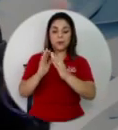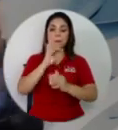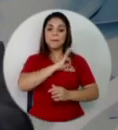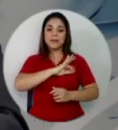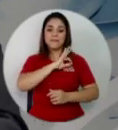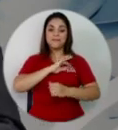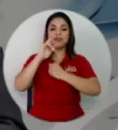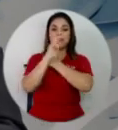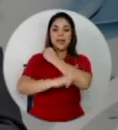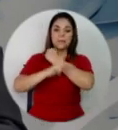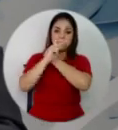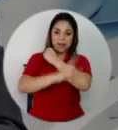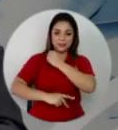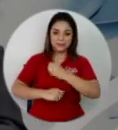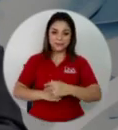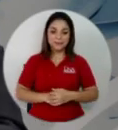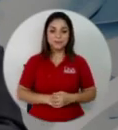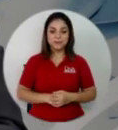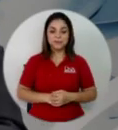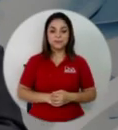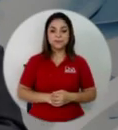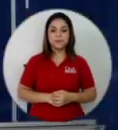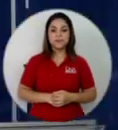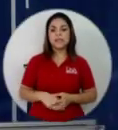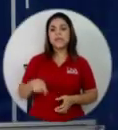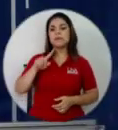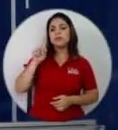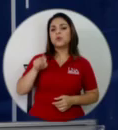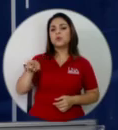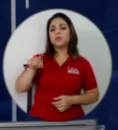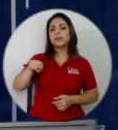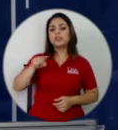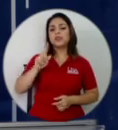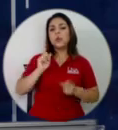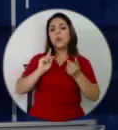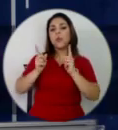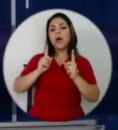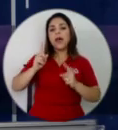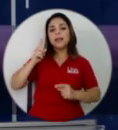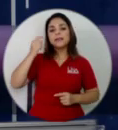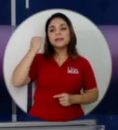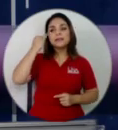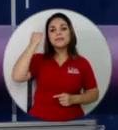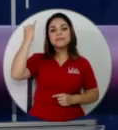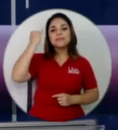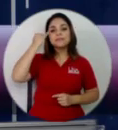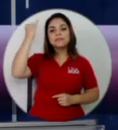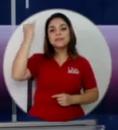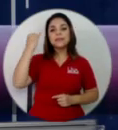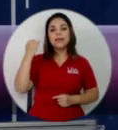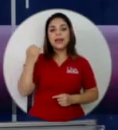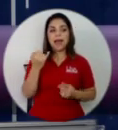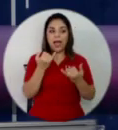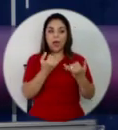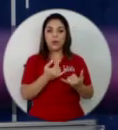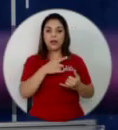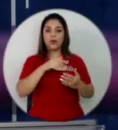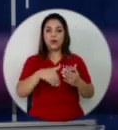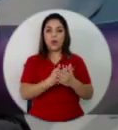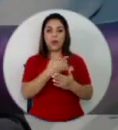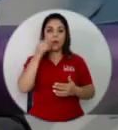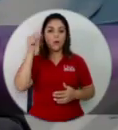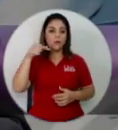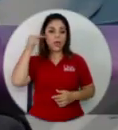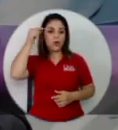en beneficio de nuestro país. ¿Y qué expectativa tienen ustedes en el marco del nuevo gobierno en este sentido?